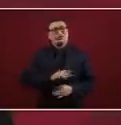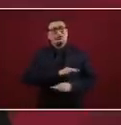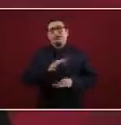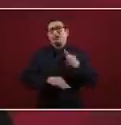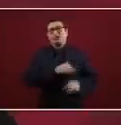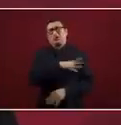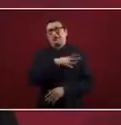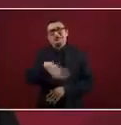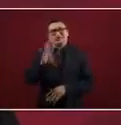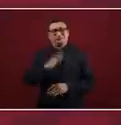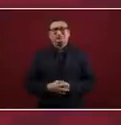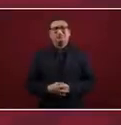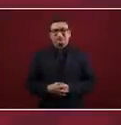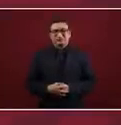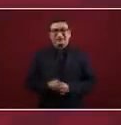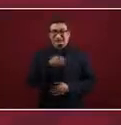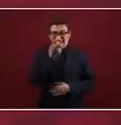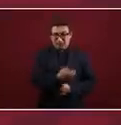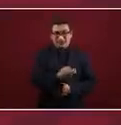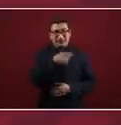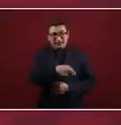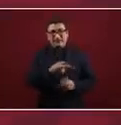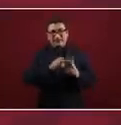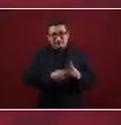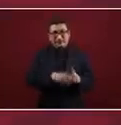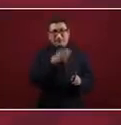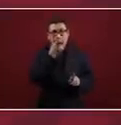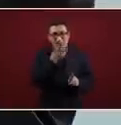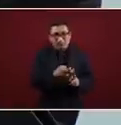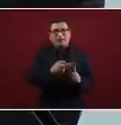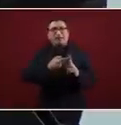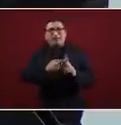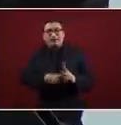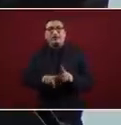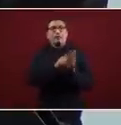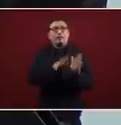en general. De ahí viene lo de la prensa fifí.